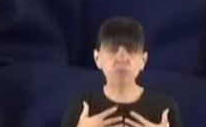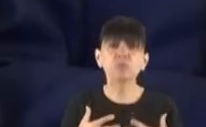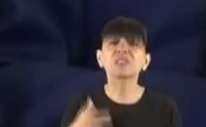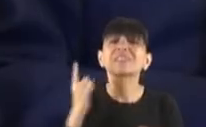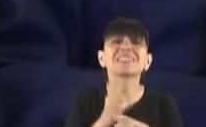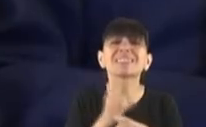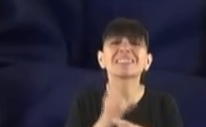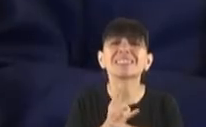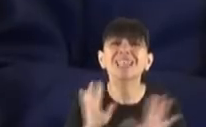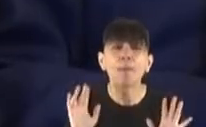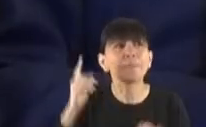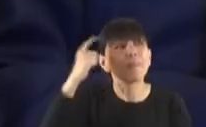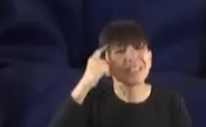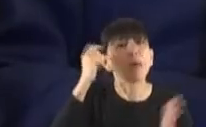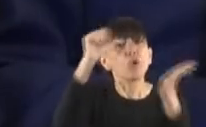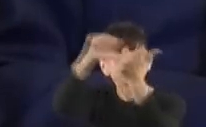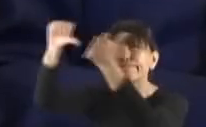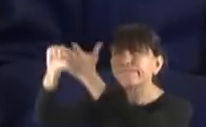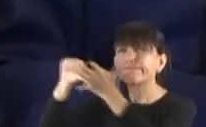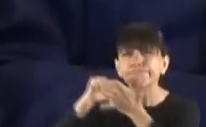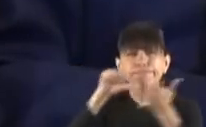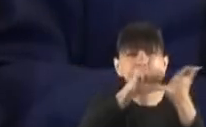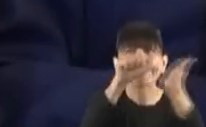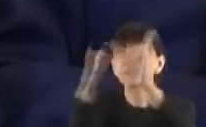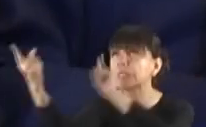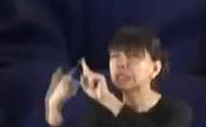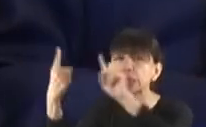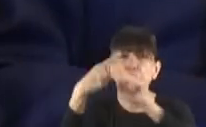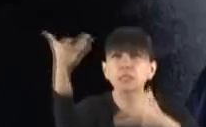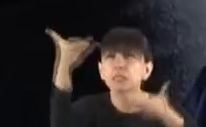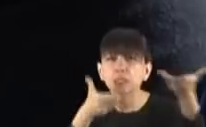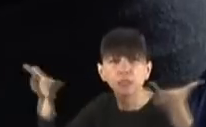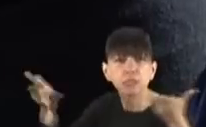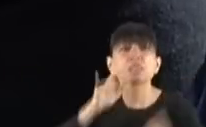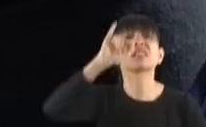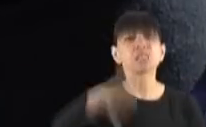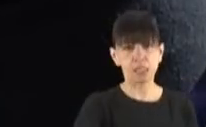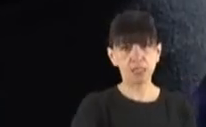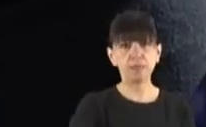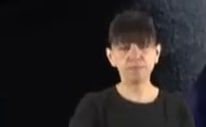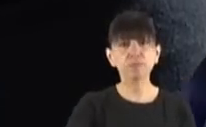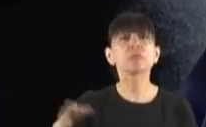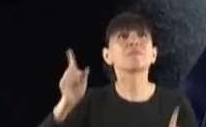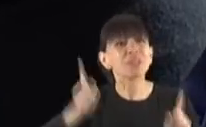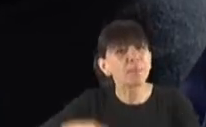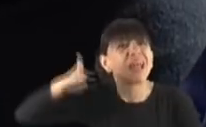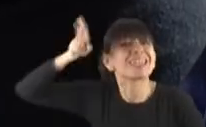siempre ha creído en el multilateralismo, siempre ha creído en la necesidad de respetar el